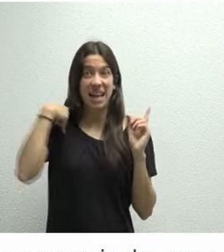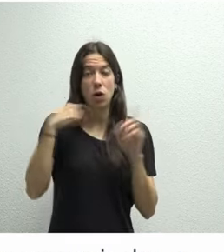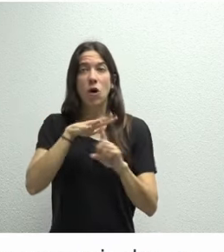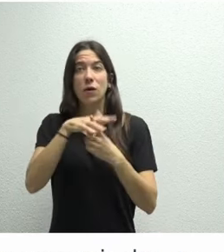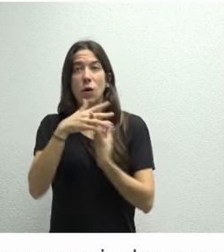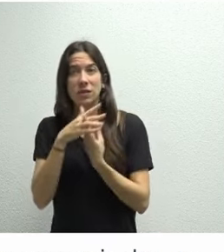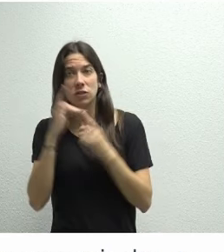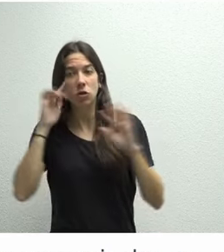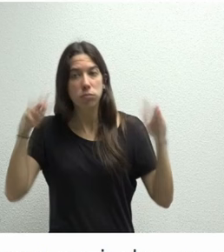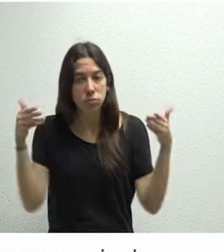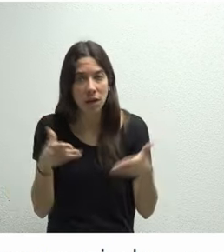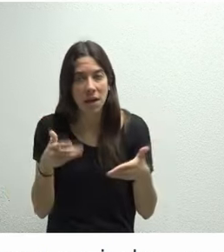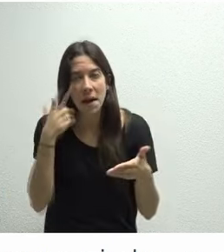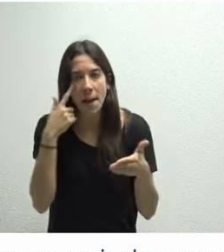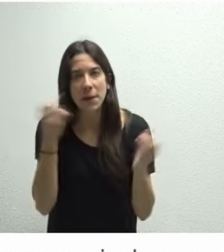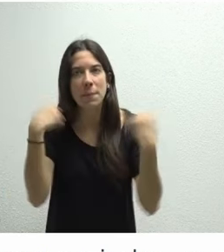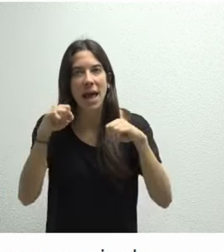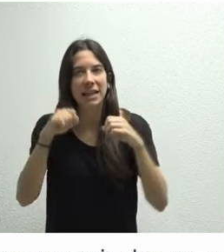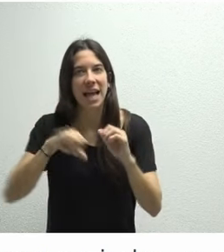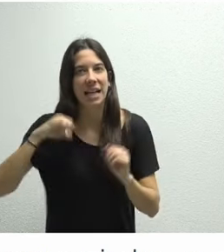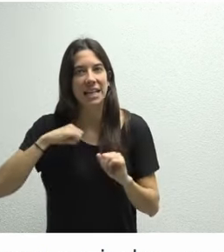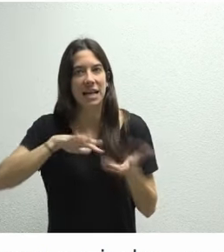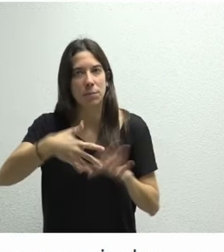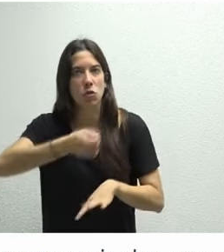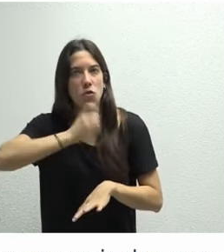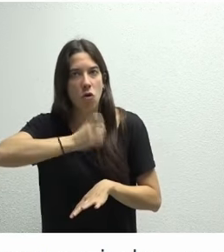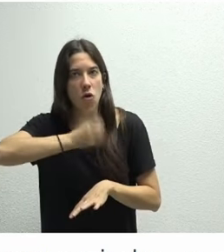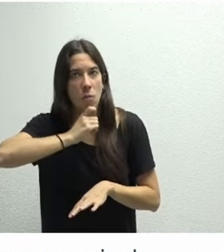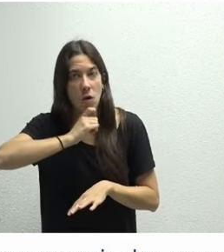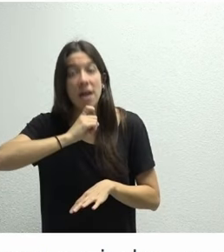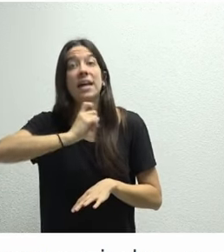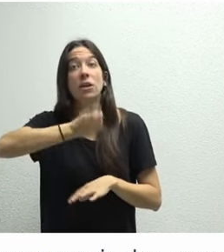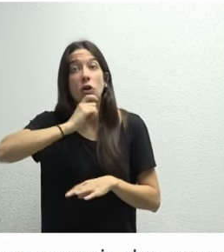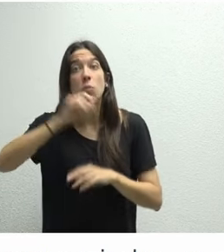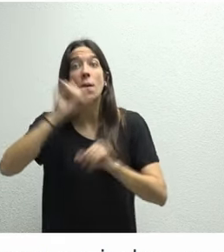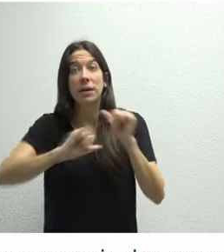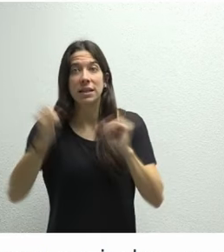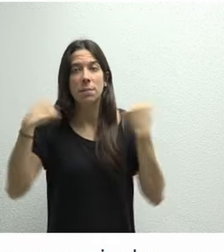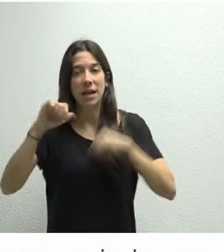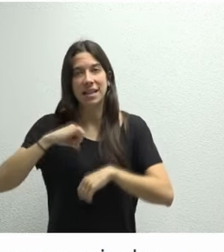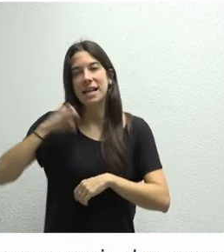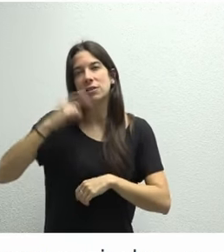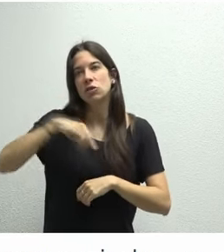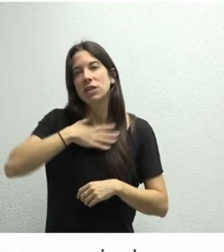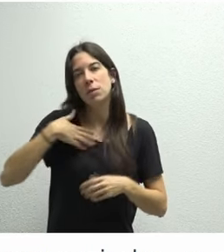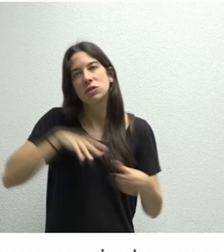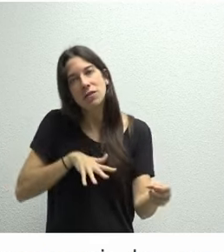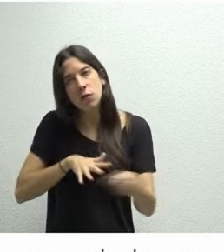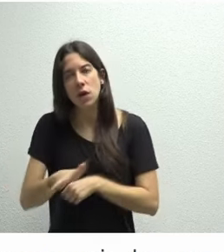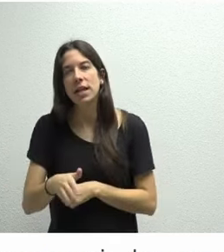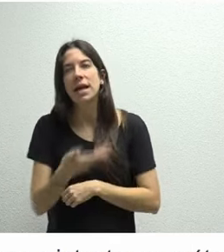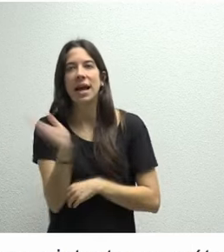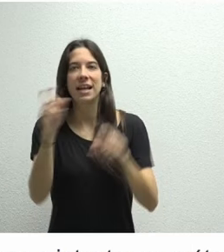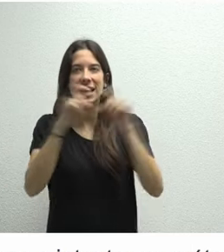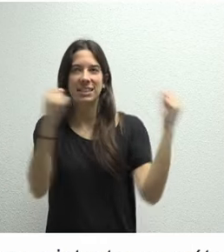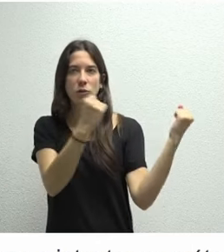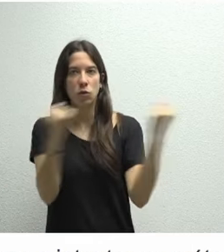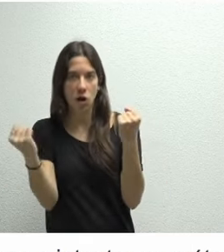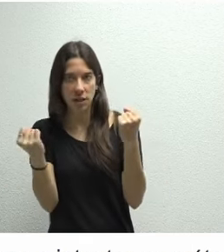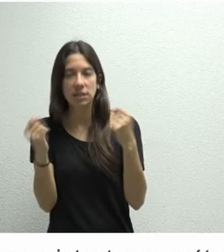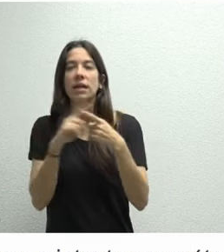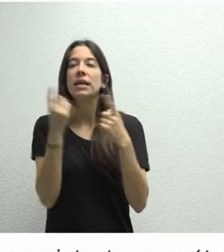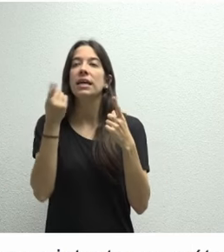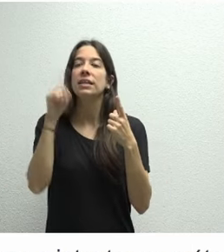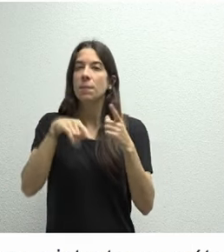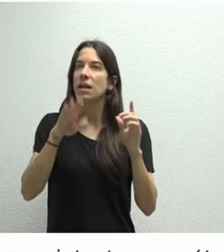a la práctica eh clínica y cómo desde la práctica clínica queremos influir eh En lo que es institucional y en lo que al